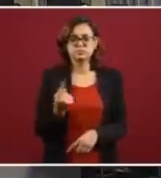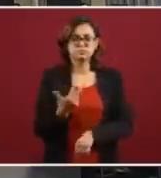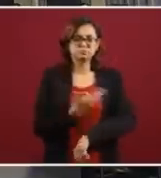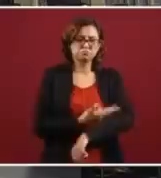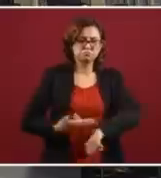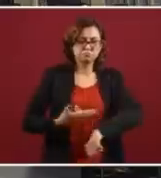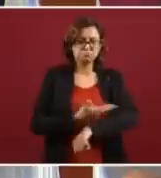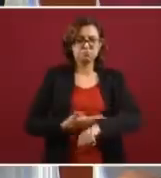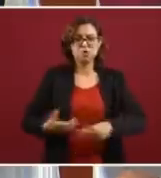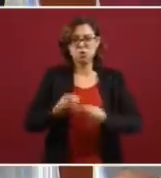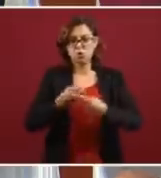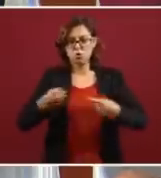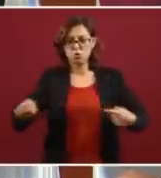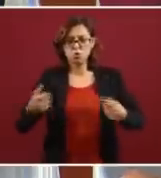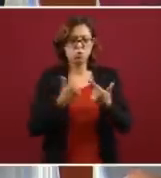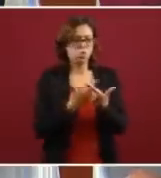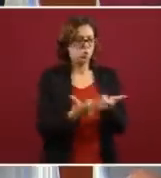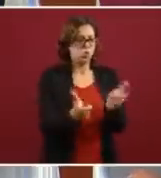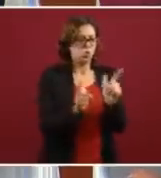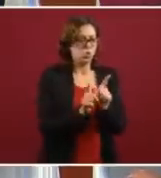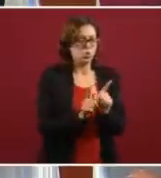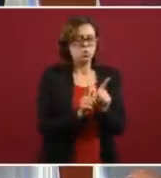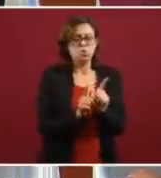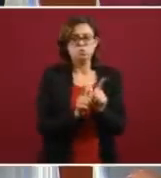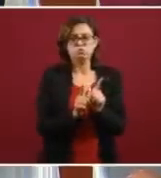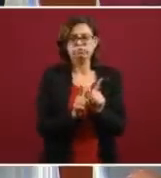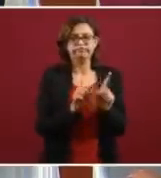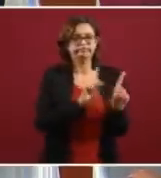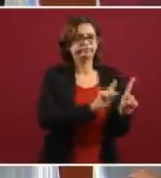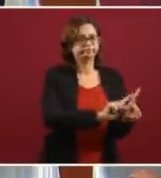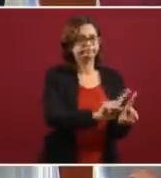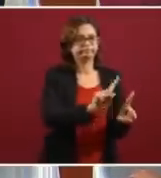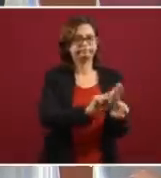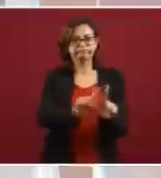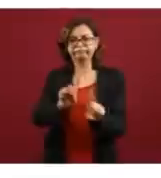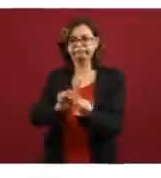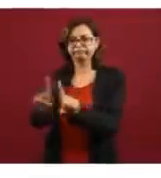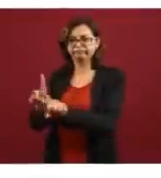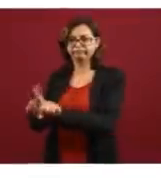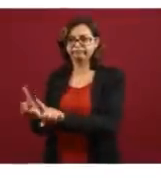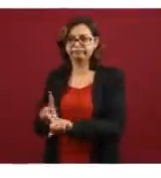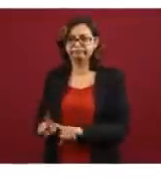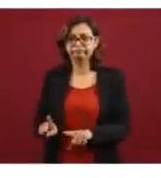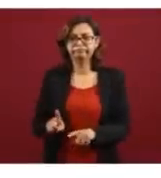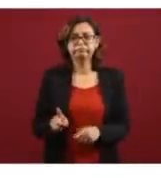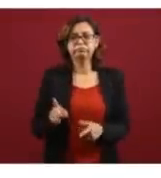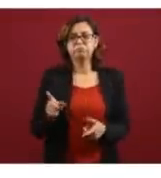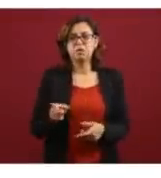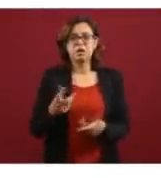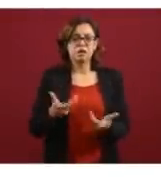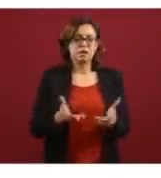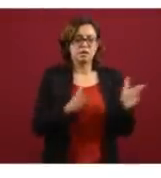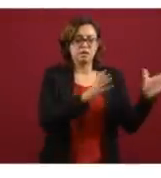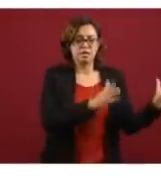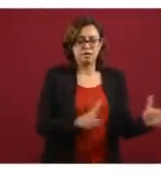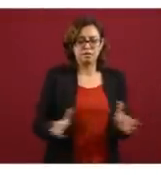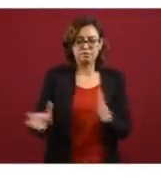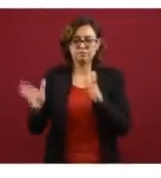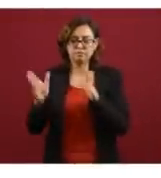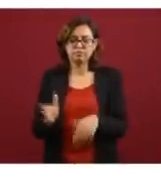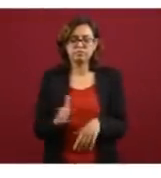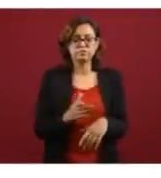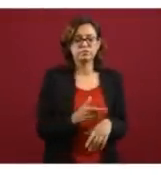se organizó con grupos de diferentes formas. La primera fue la tercera transformación, tres